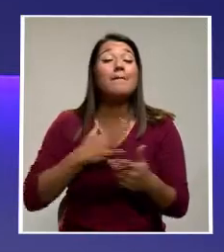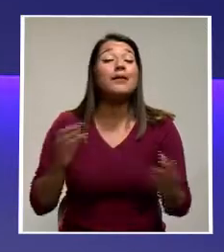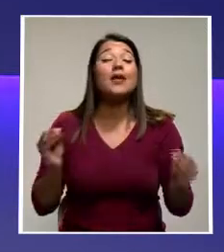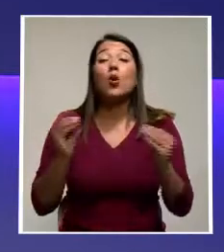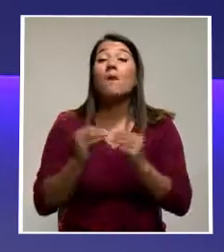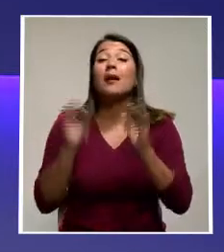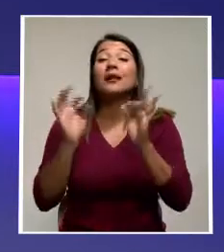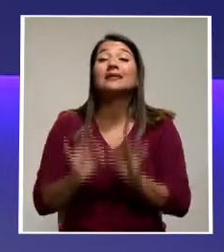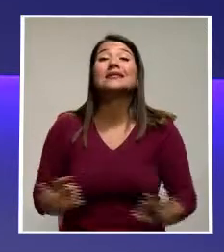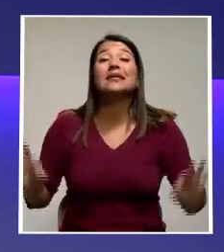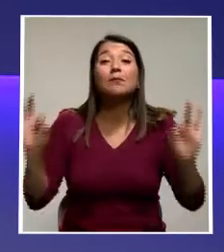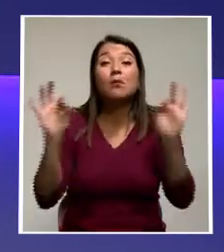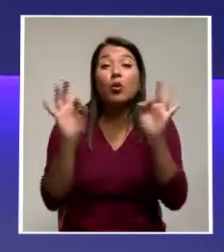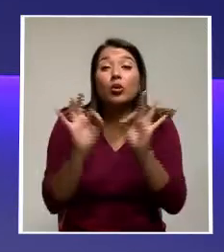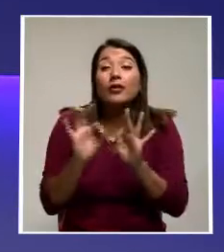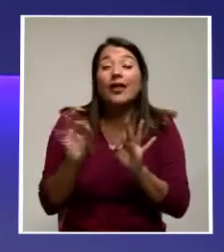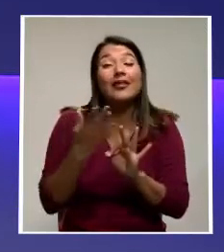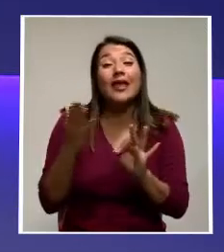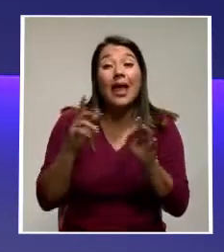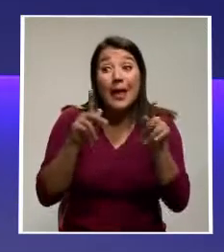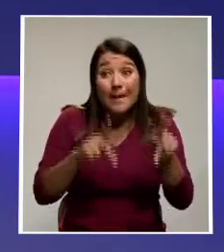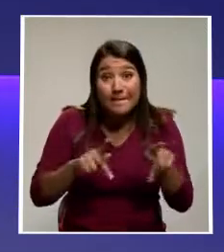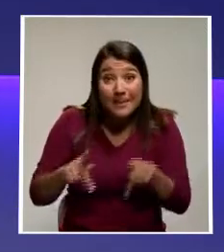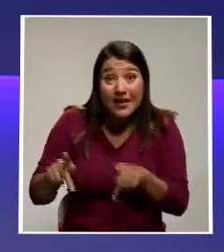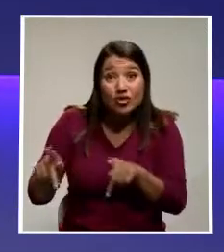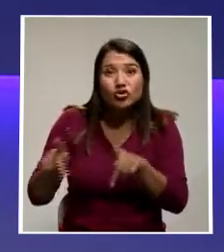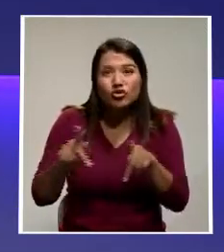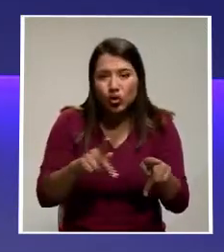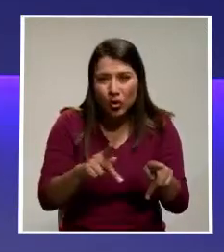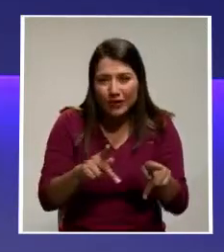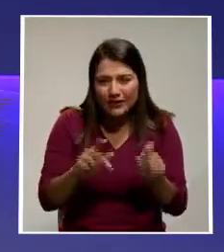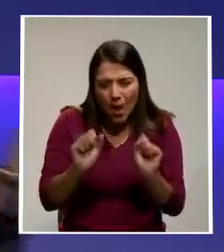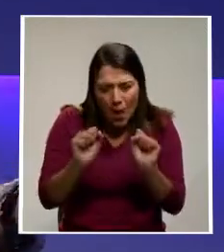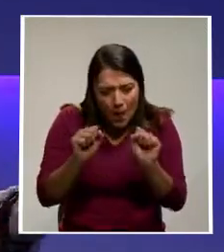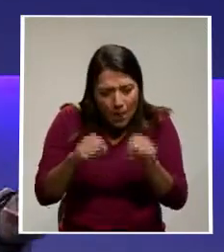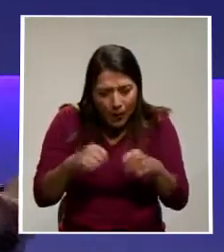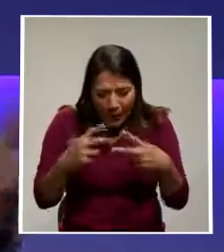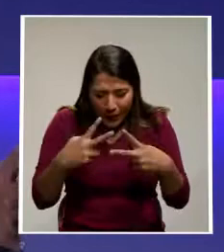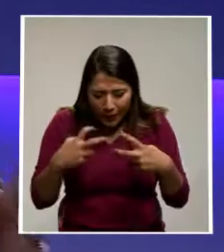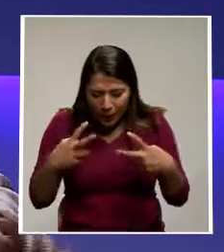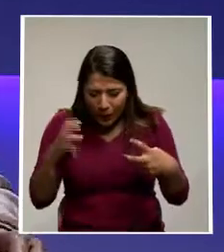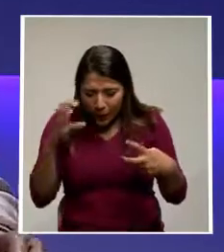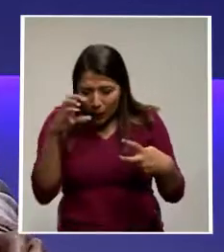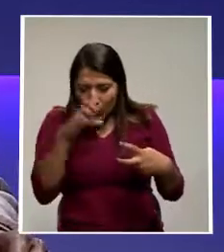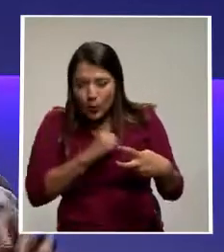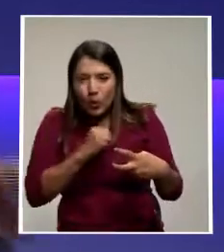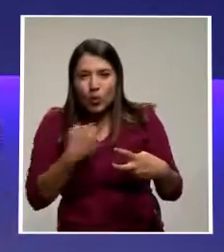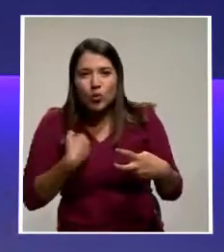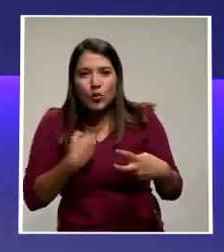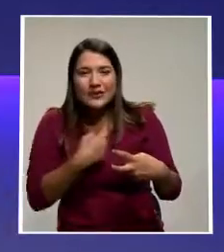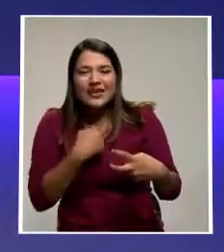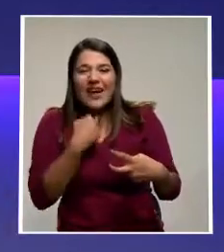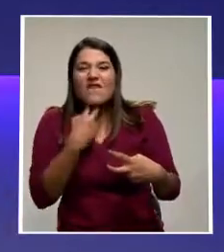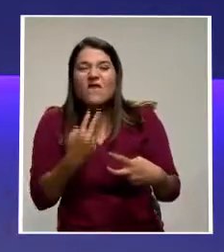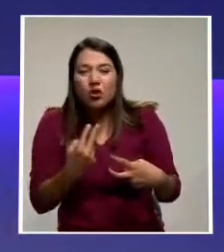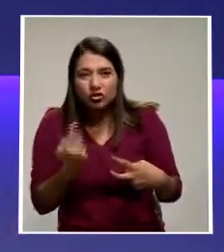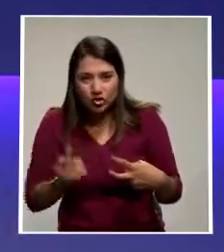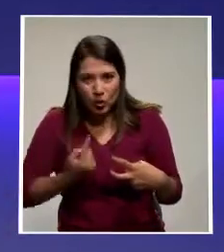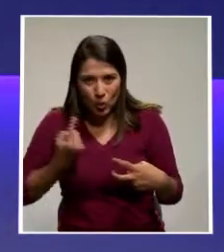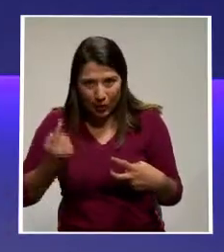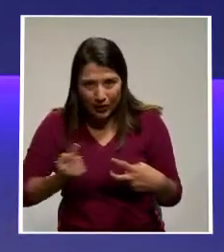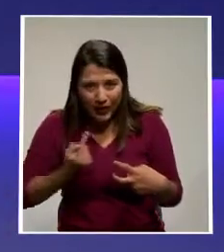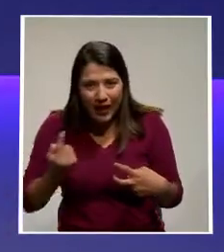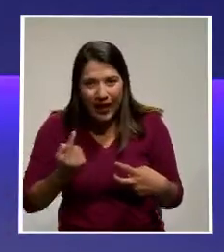es que las personas que participan descubran esa voz única. Todos somos distintos, tenemos una voz única. Totalmente. Y una verdad